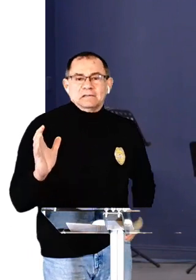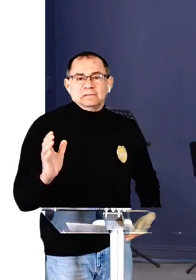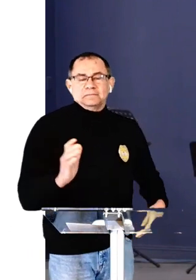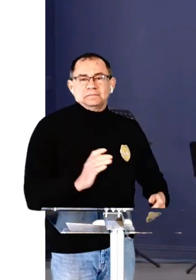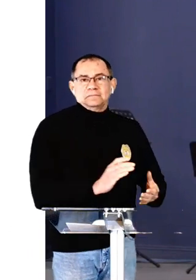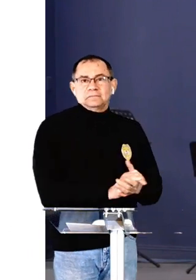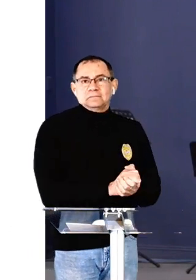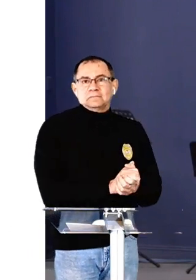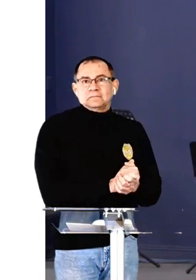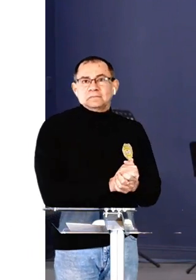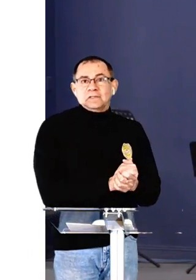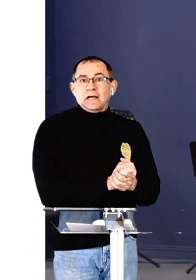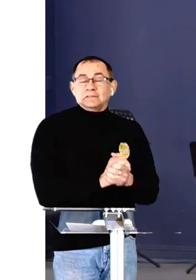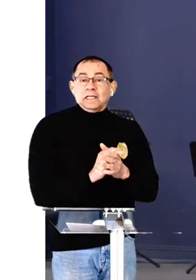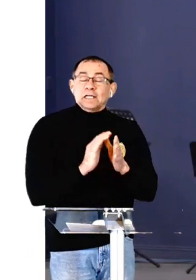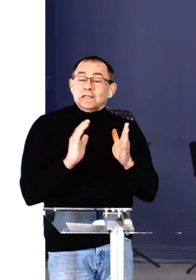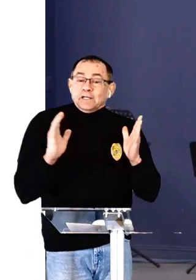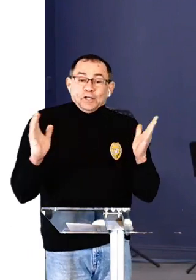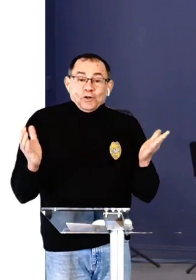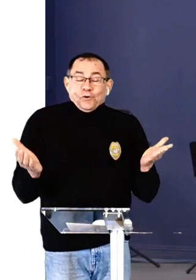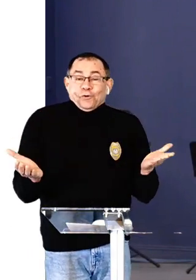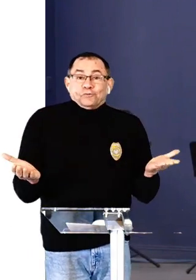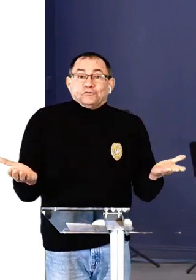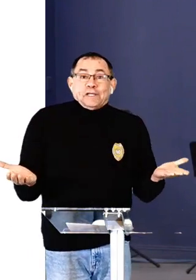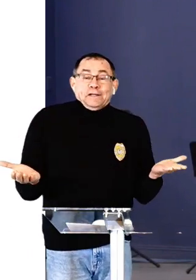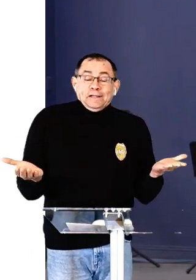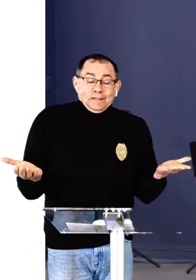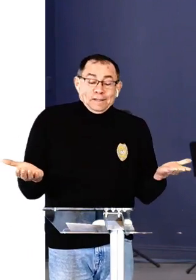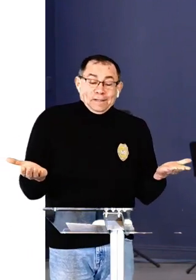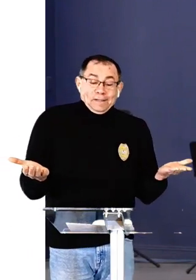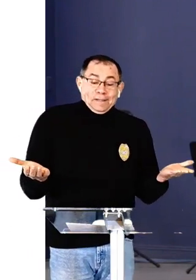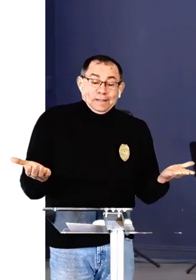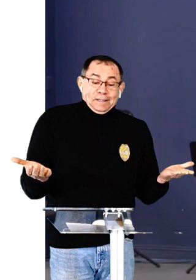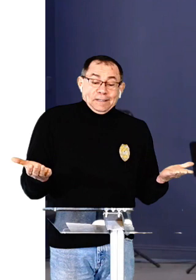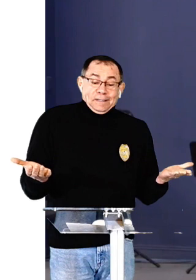hacía. Así que usted...